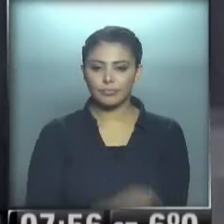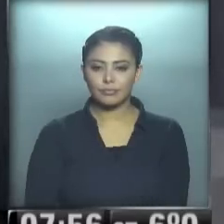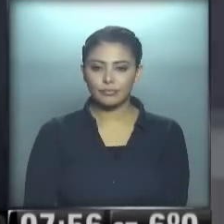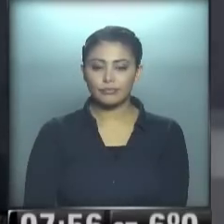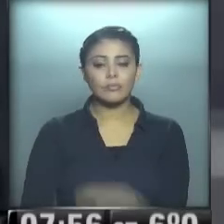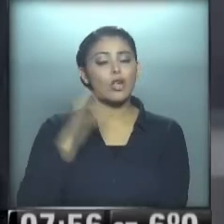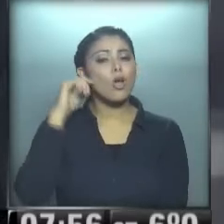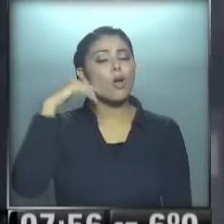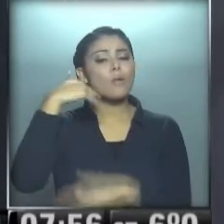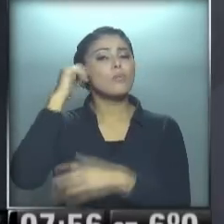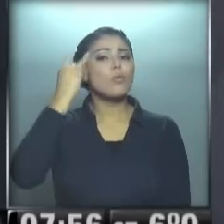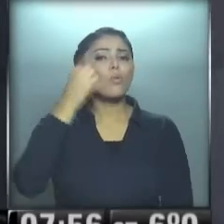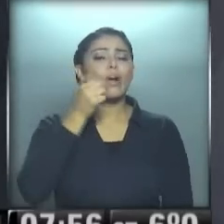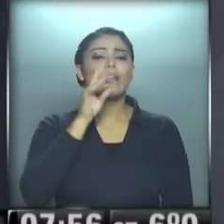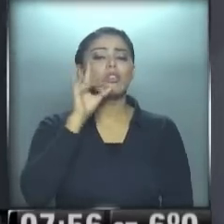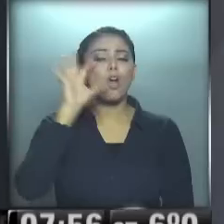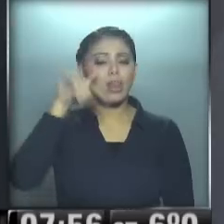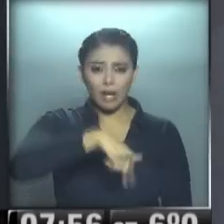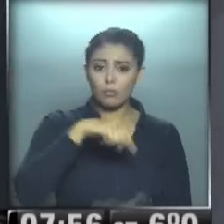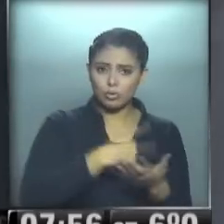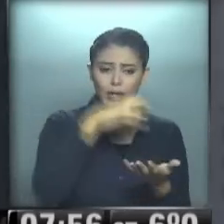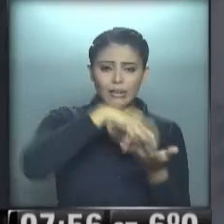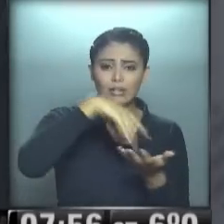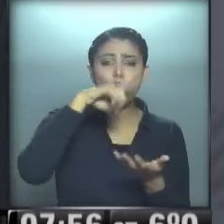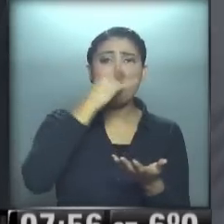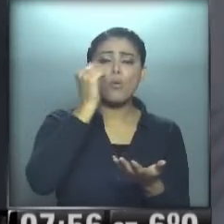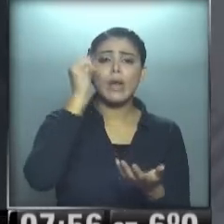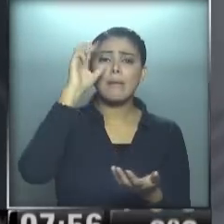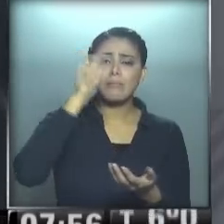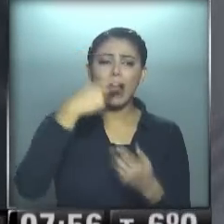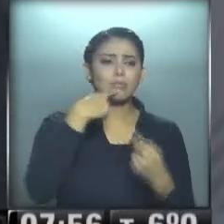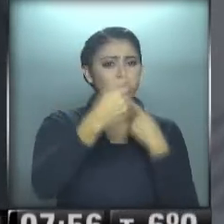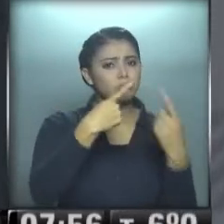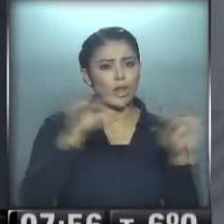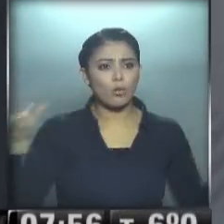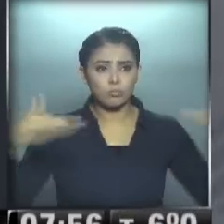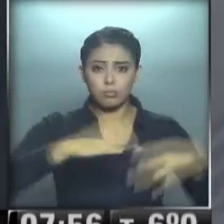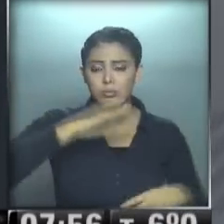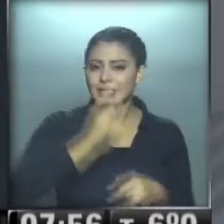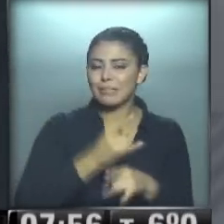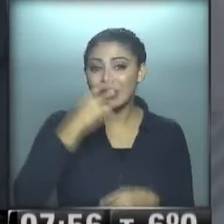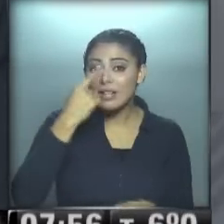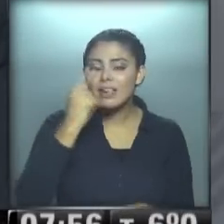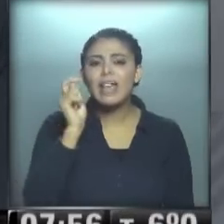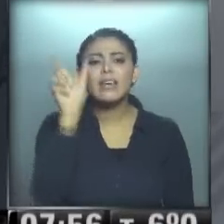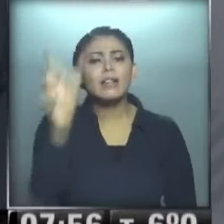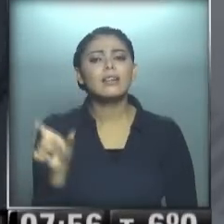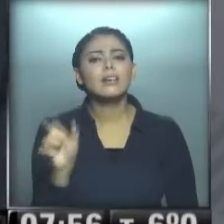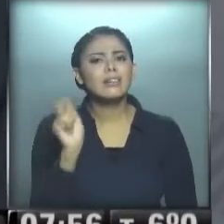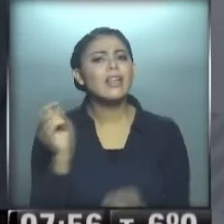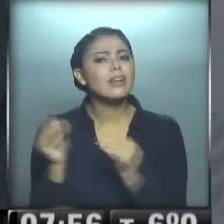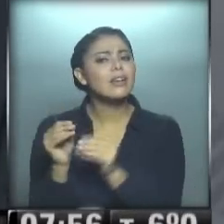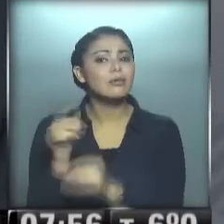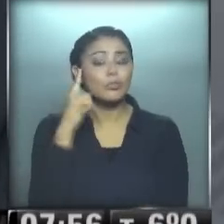Y Guardiola pasó por Buenos Aires, estuvo en Luna Park, dio una charla multitudinaria, siempre muy interesante, como siempre. Lo acompañó, ¿saben quién estuvo junto a